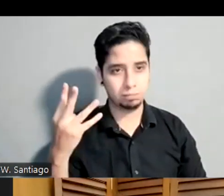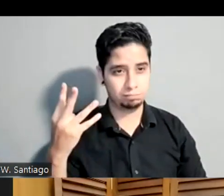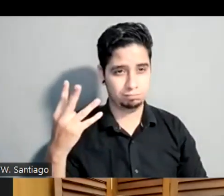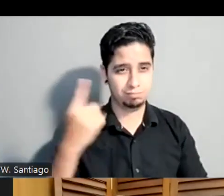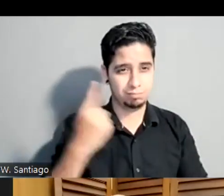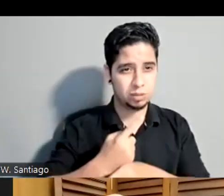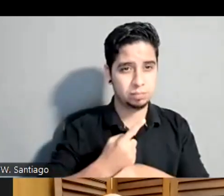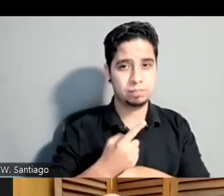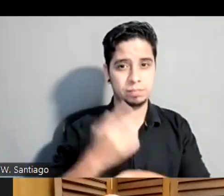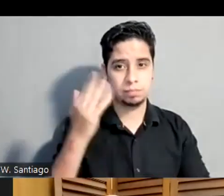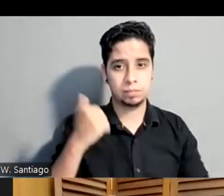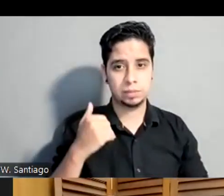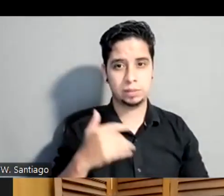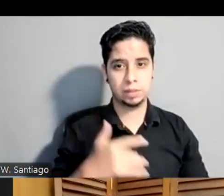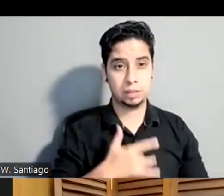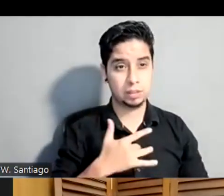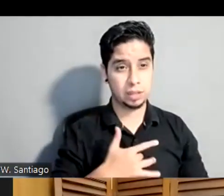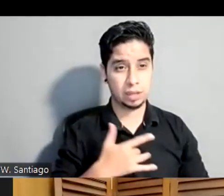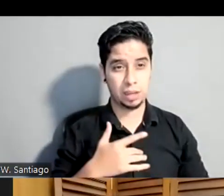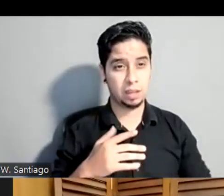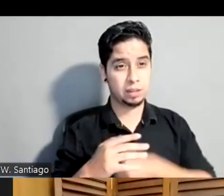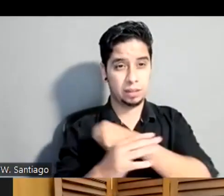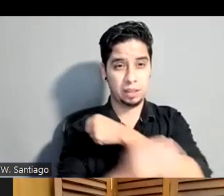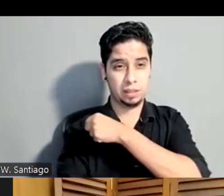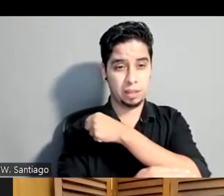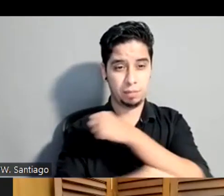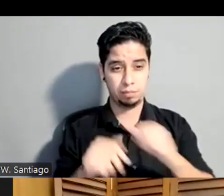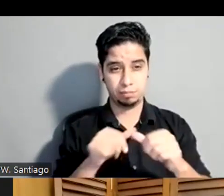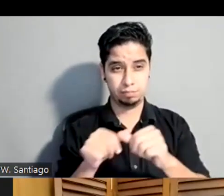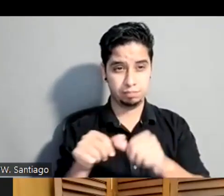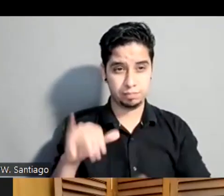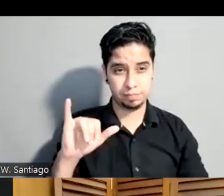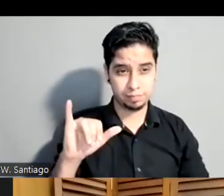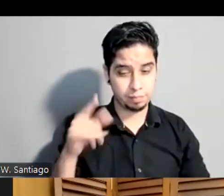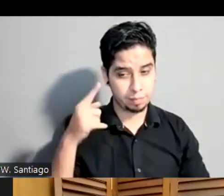Porque es que parecía como que septiembre no se iba a acabar nunca. Pero se acabó.